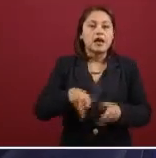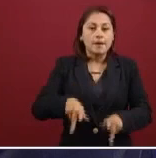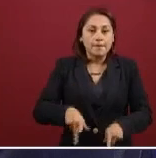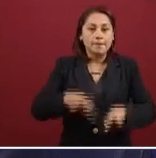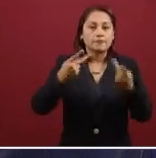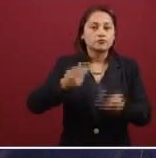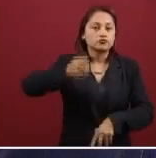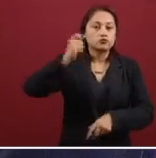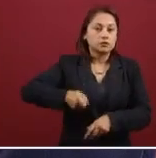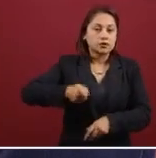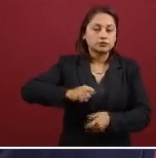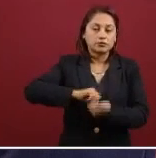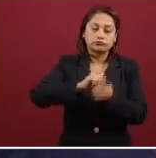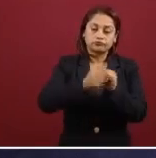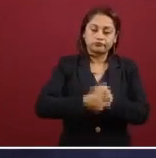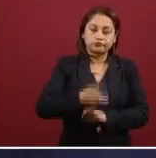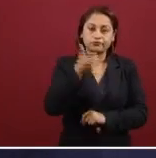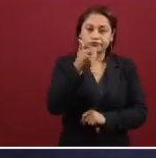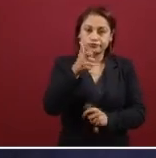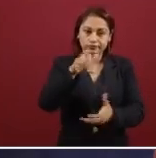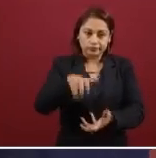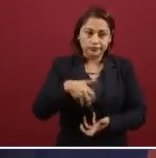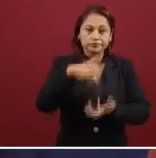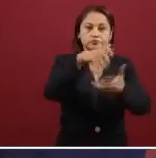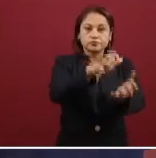conocer también